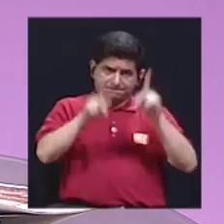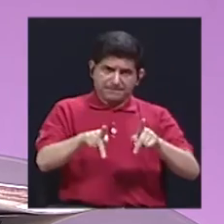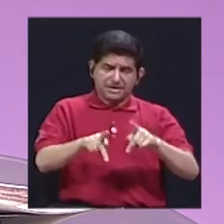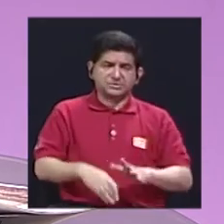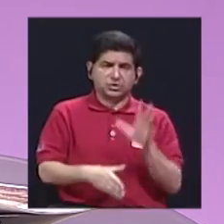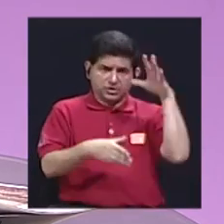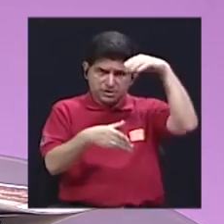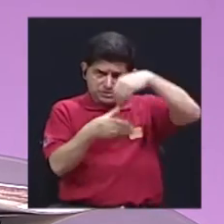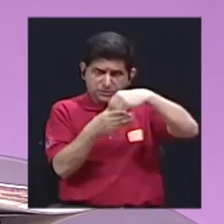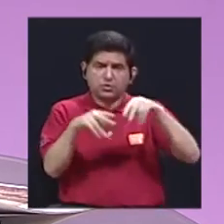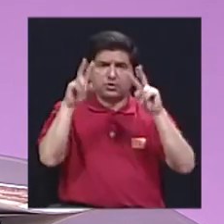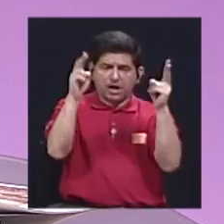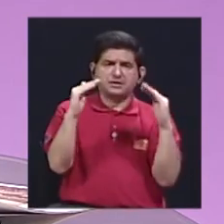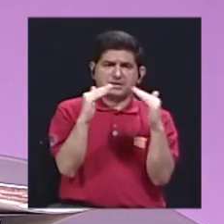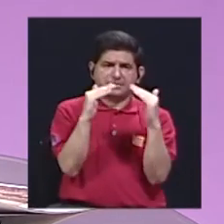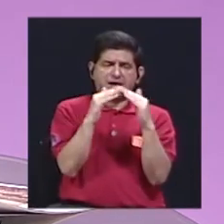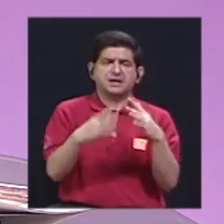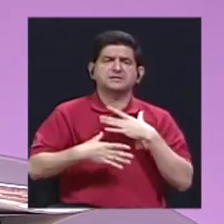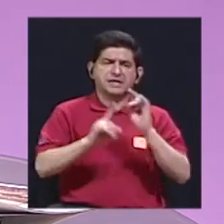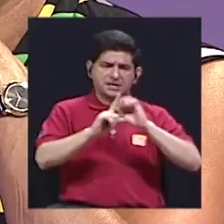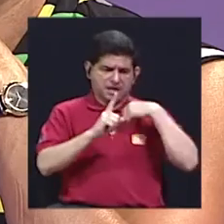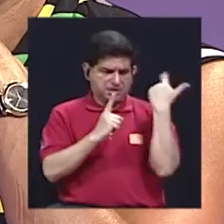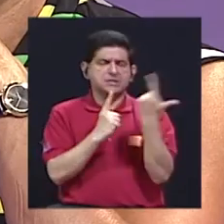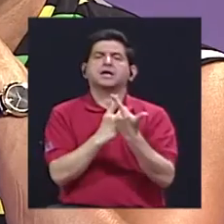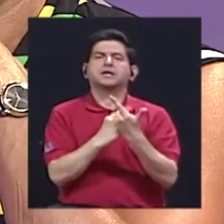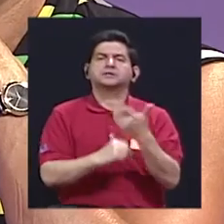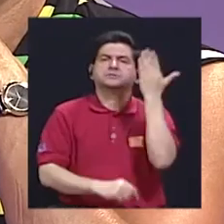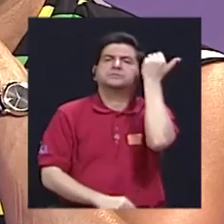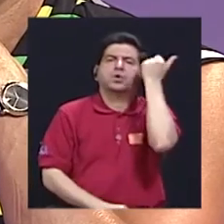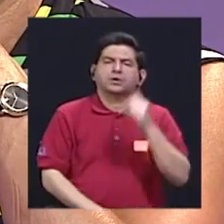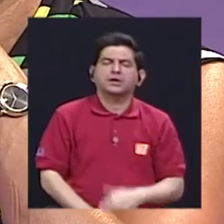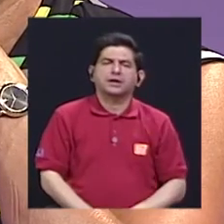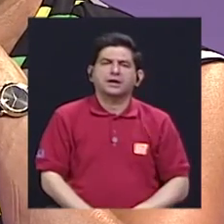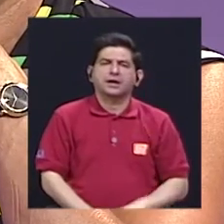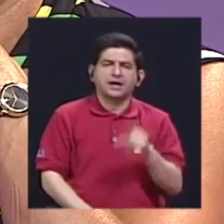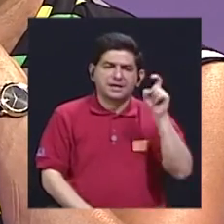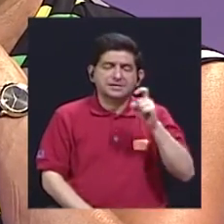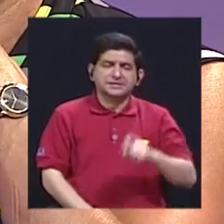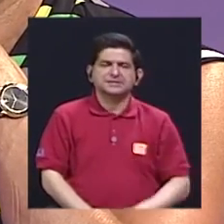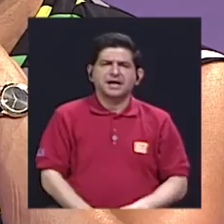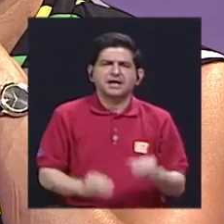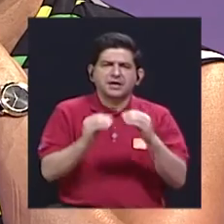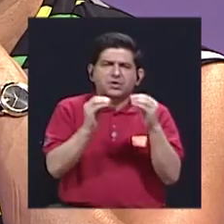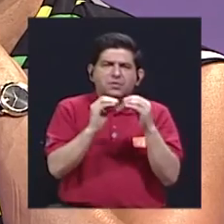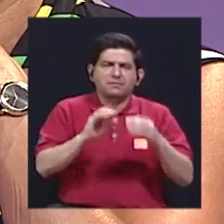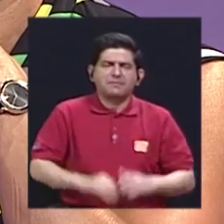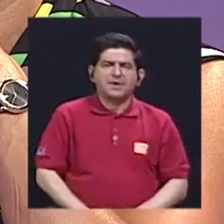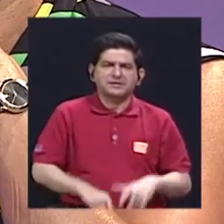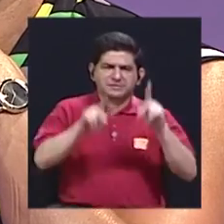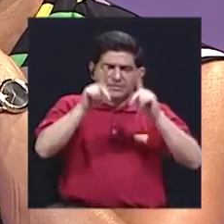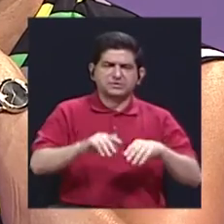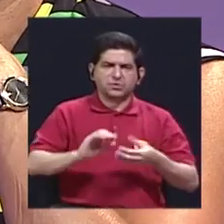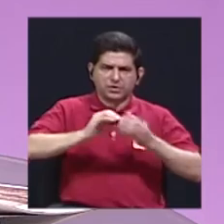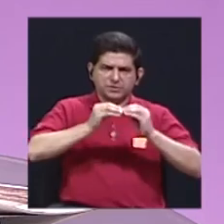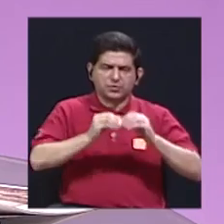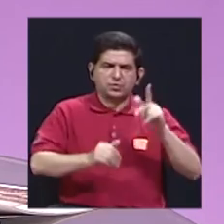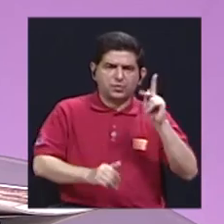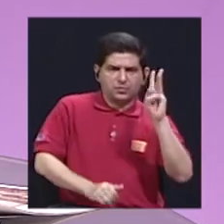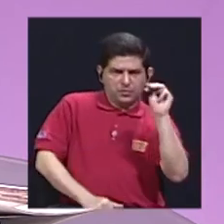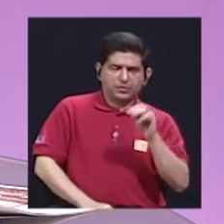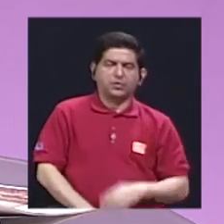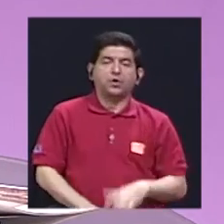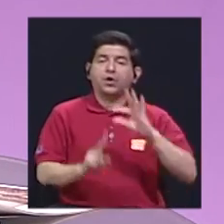involucrados en el tema vivienda de interés social porque porque hay que identificar y una de las